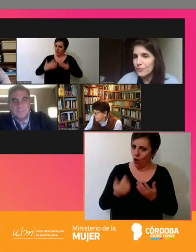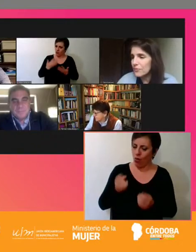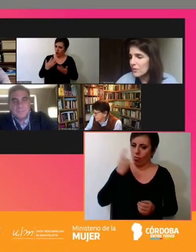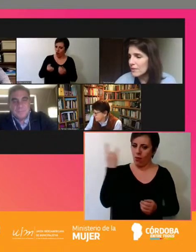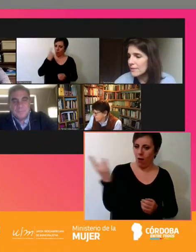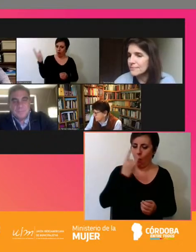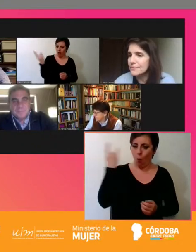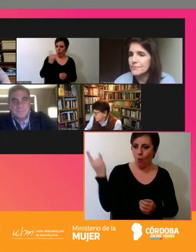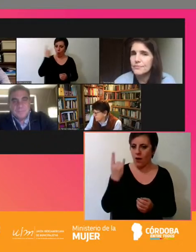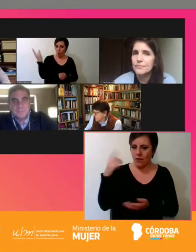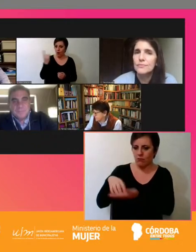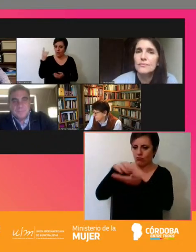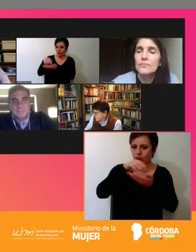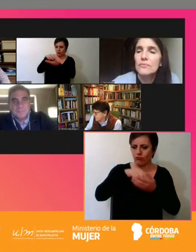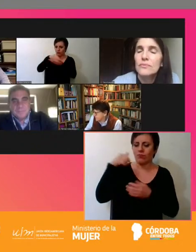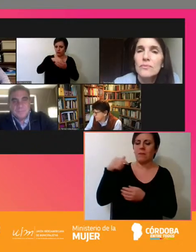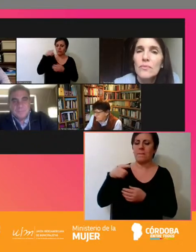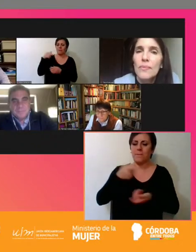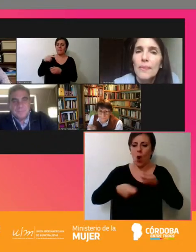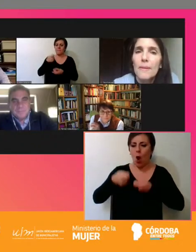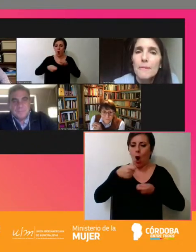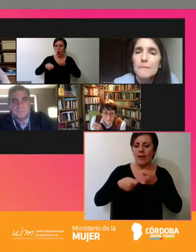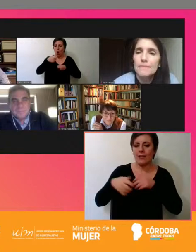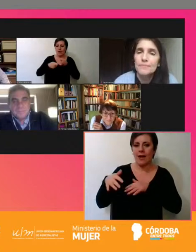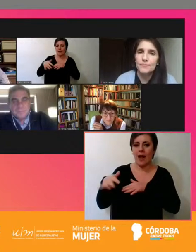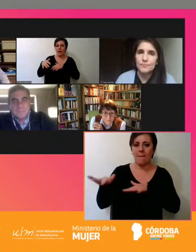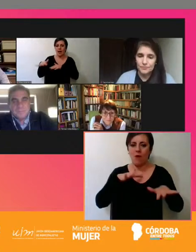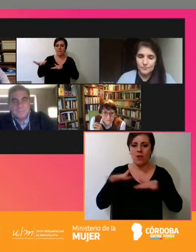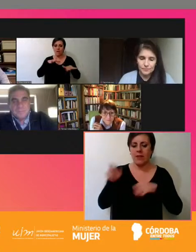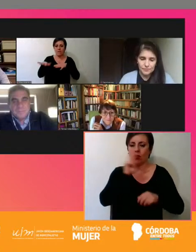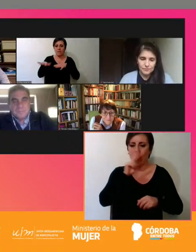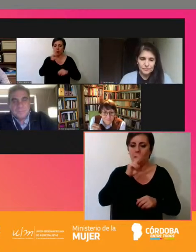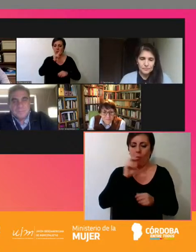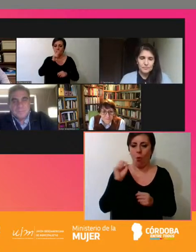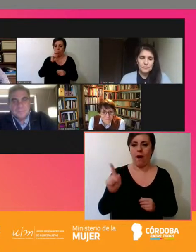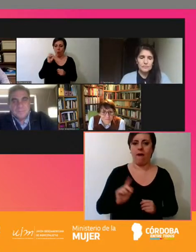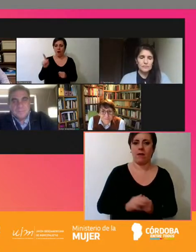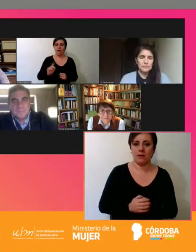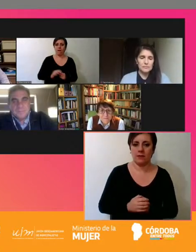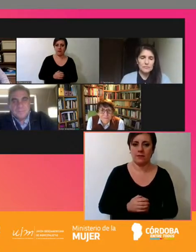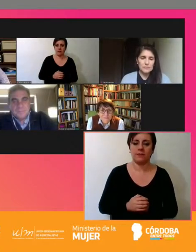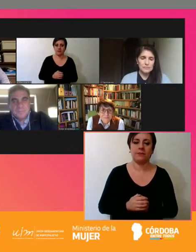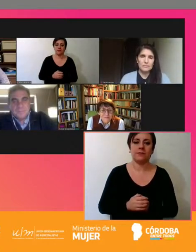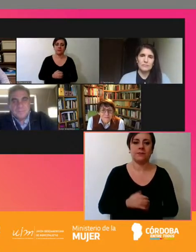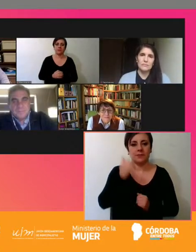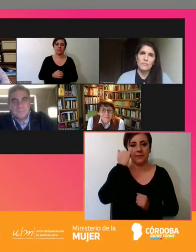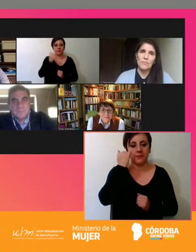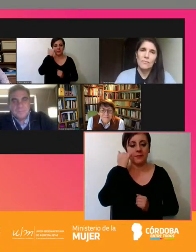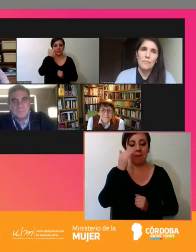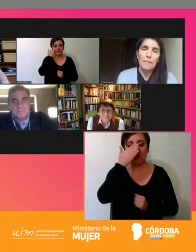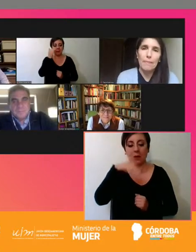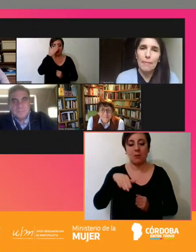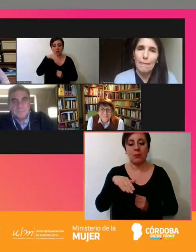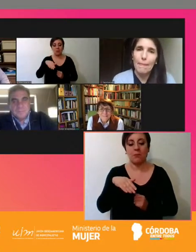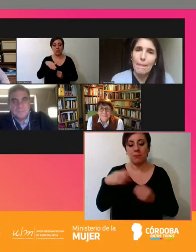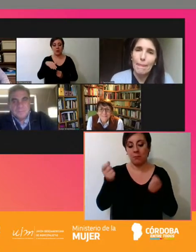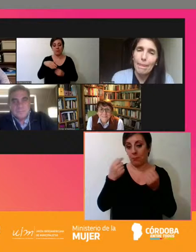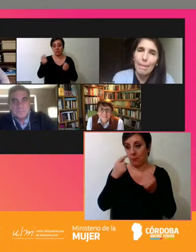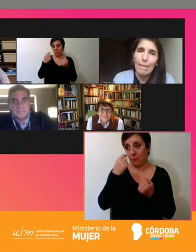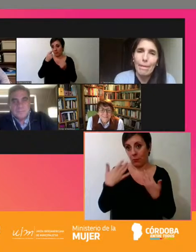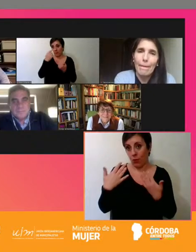la política y del movimiento de mujeres. Bueno, ya vamos a tener la posibilidad